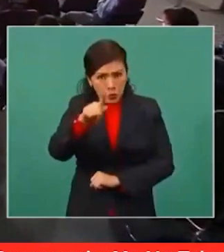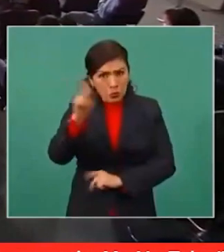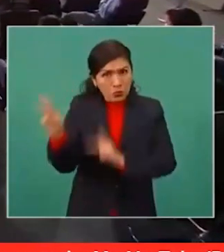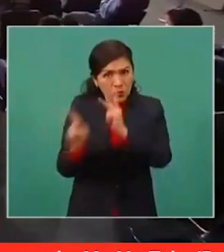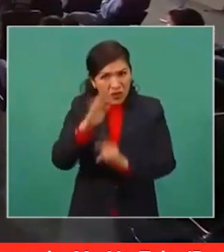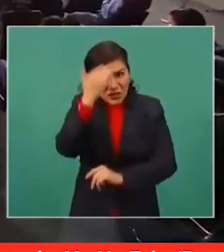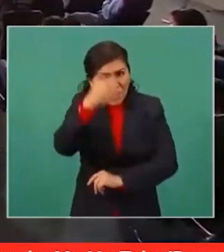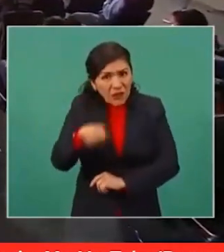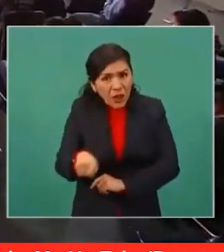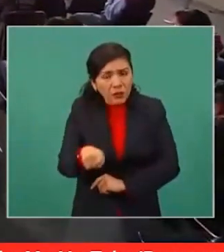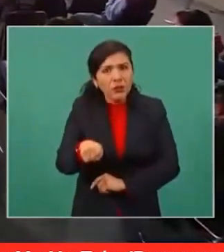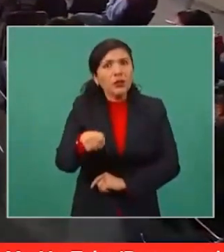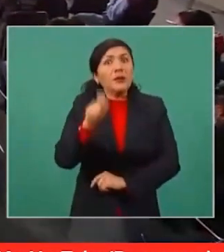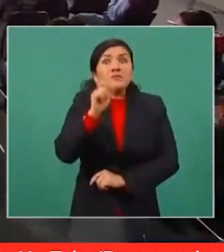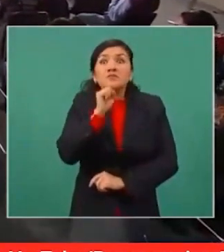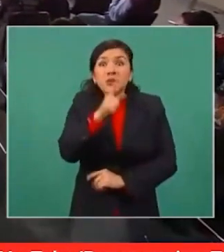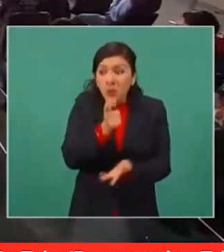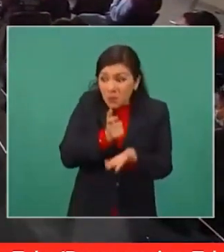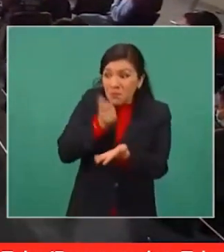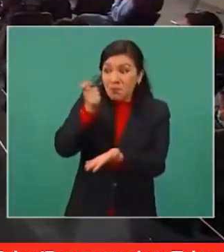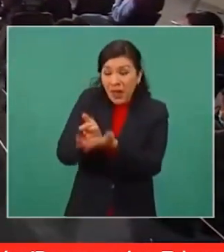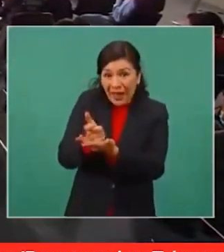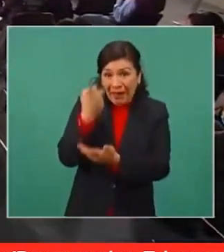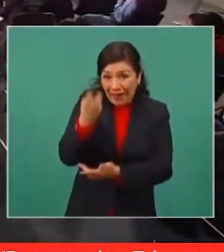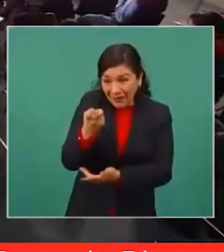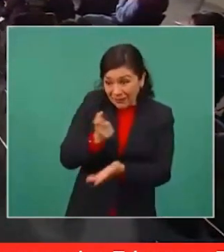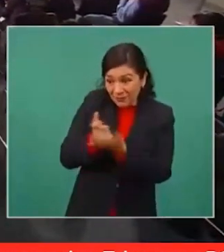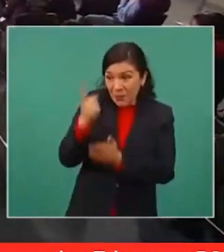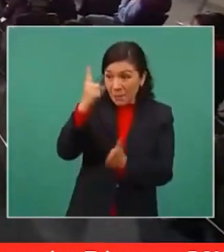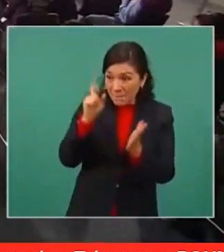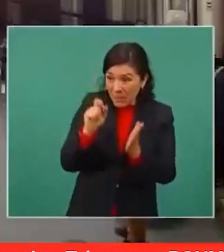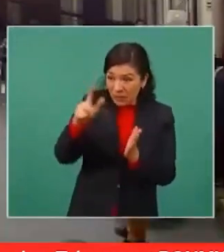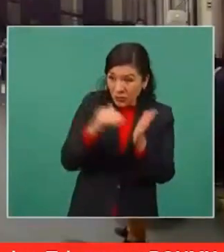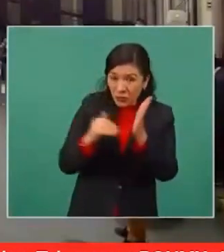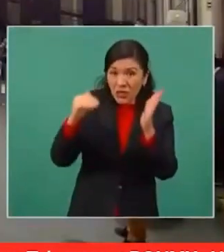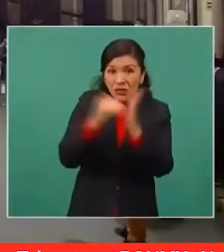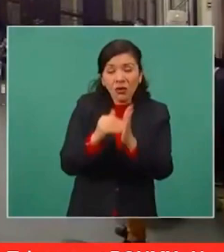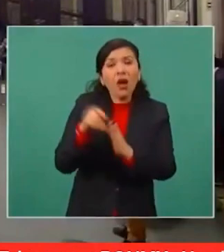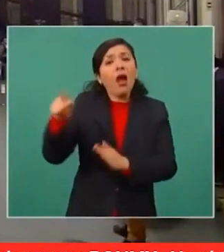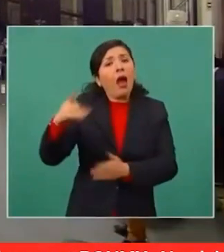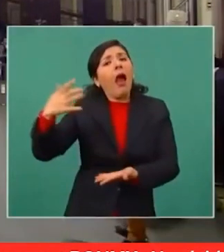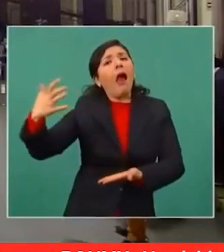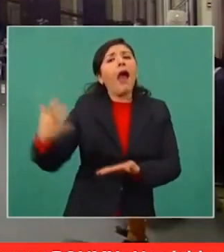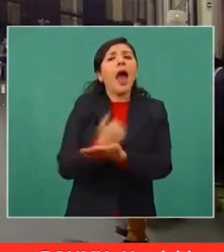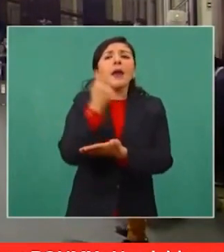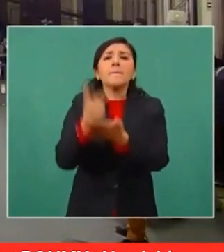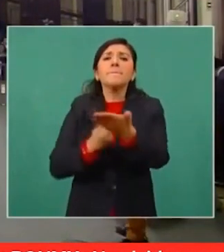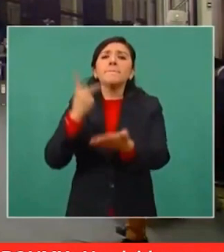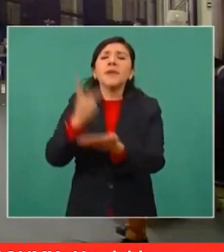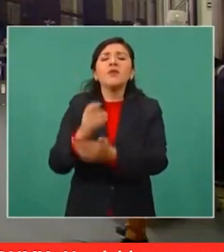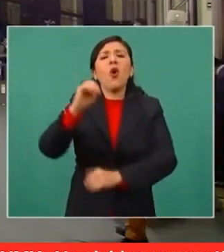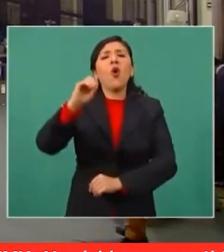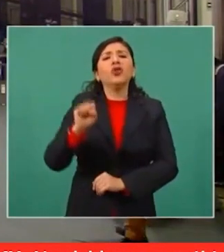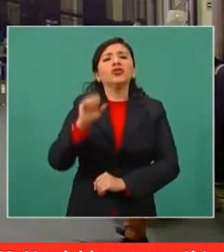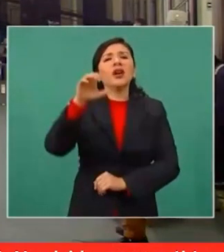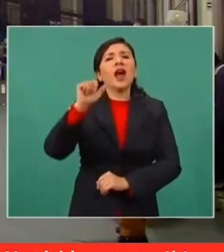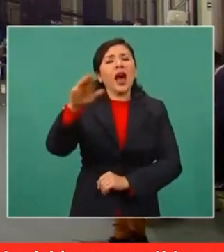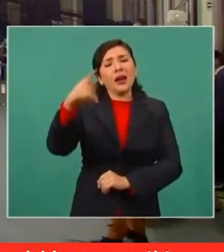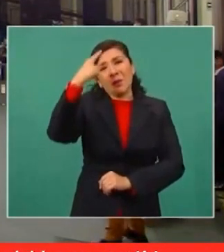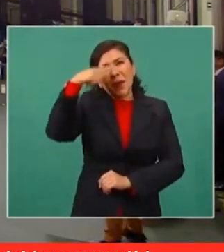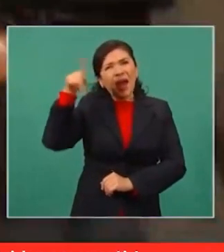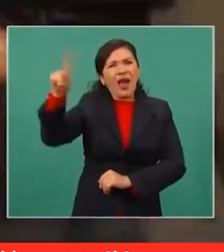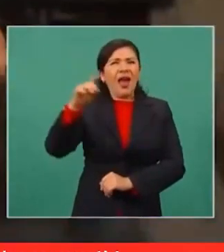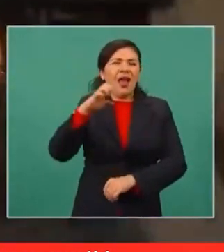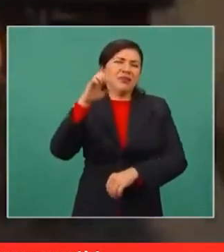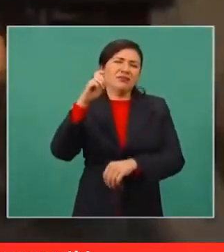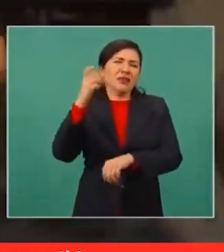de un director de cine que justo por esta exposición tuvo un Oscar especial en la Academia Hollywoodense. ¿No le